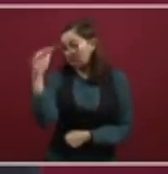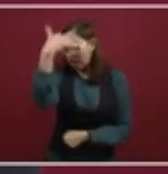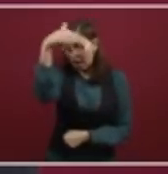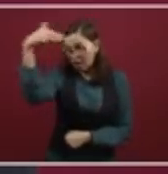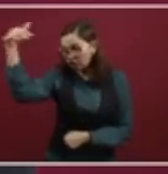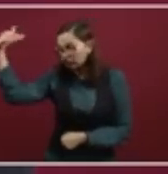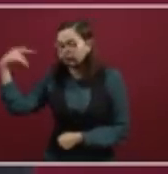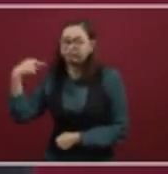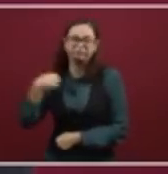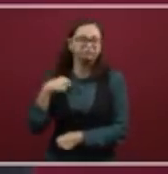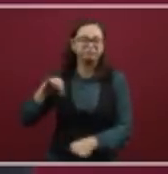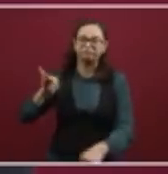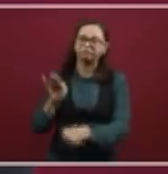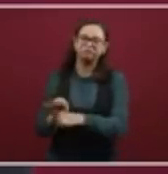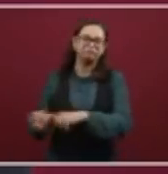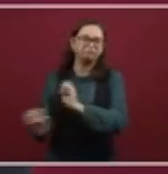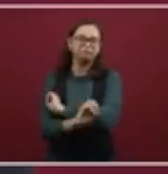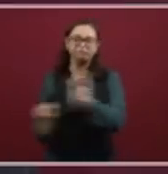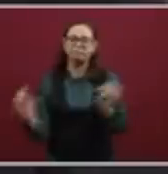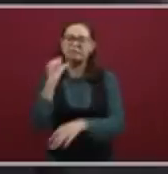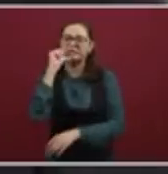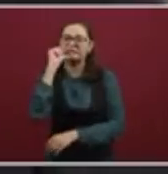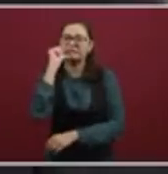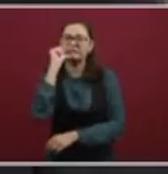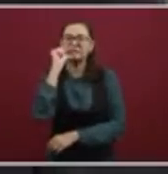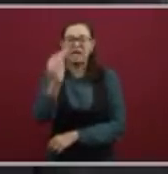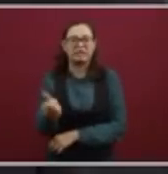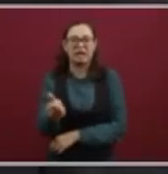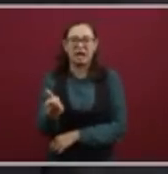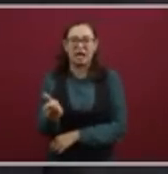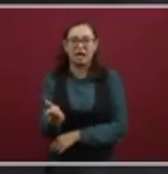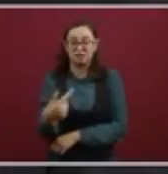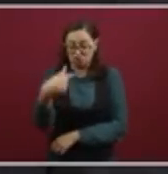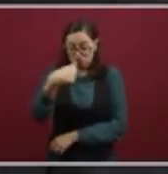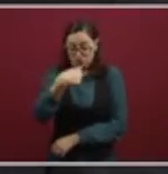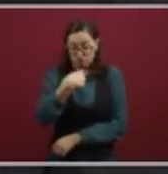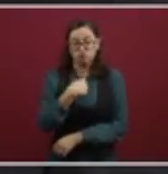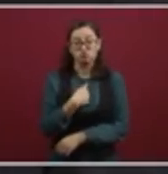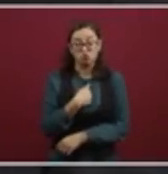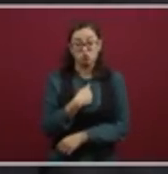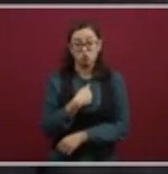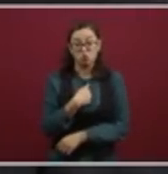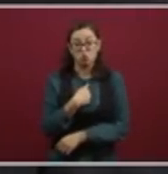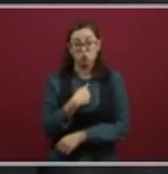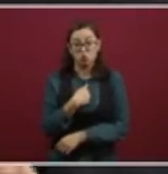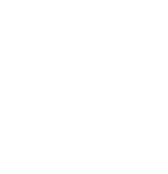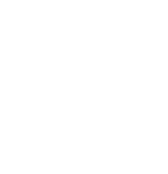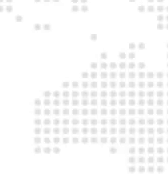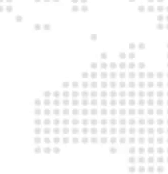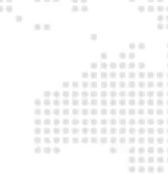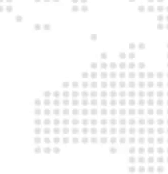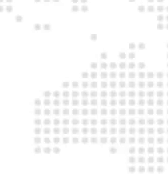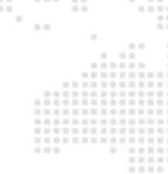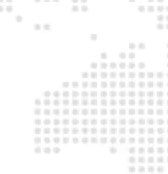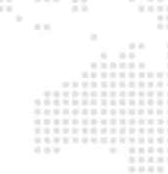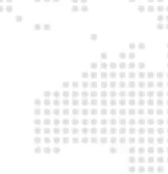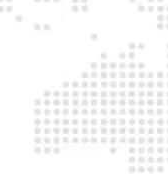Germán Martínez, sobre la actuación de esa secretaría. Con información de Verónica Torres Lizama, Notimex.